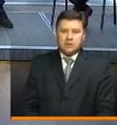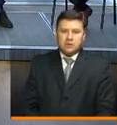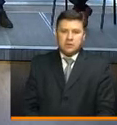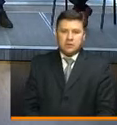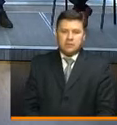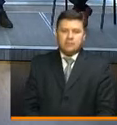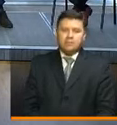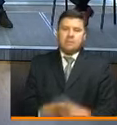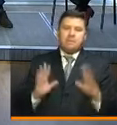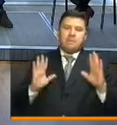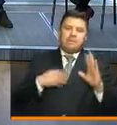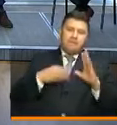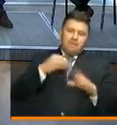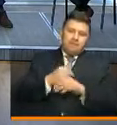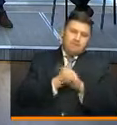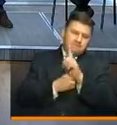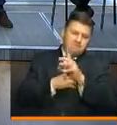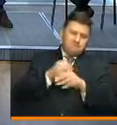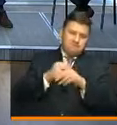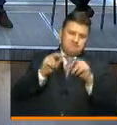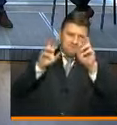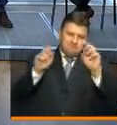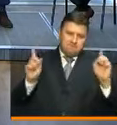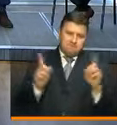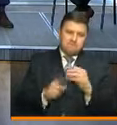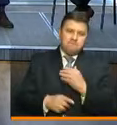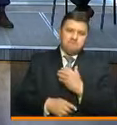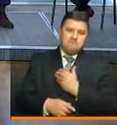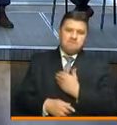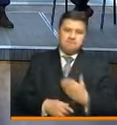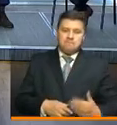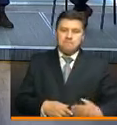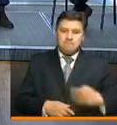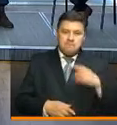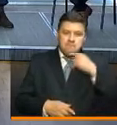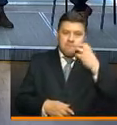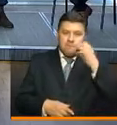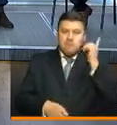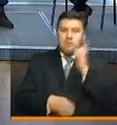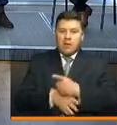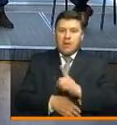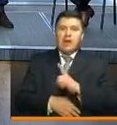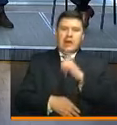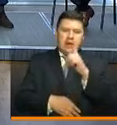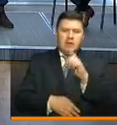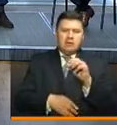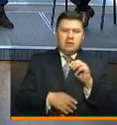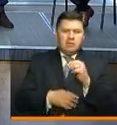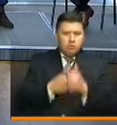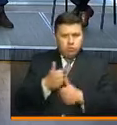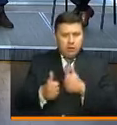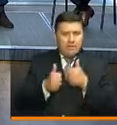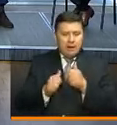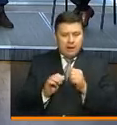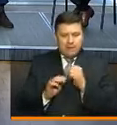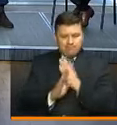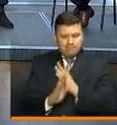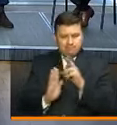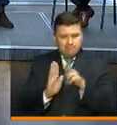Yo tal vez añadiría un tema muy breve. El presidente Duque ha venido liderando todo un ejercicio de buenas